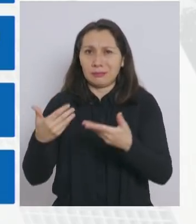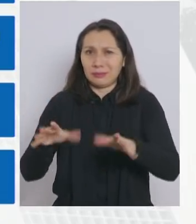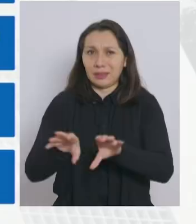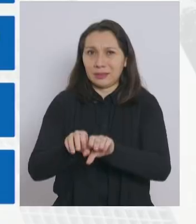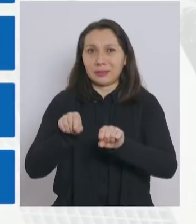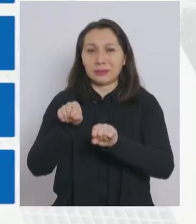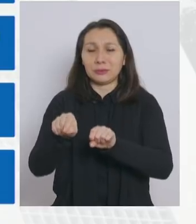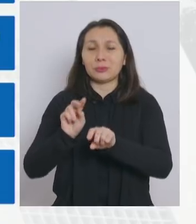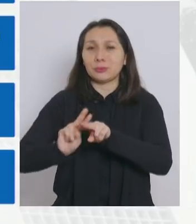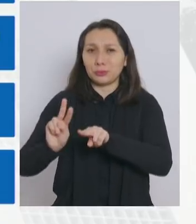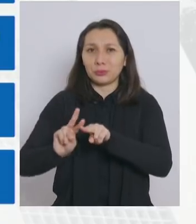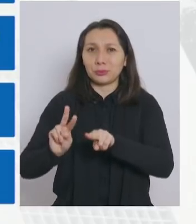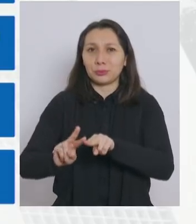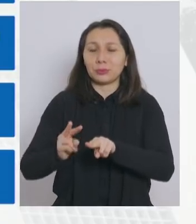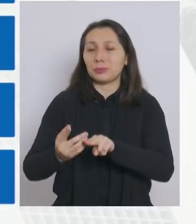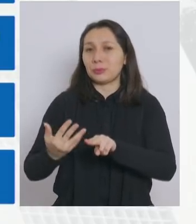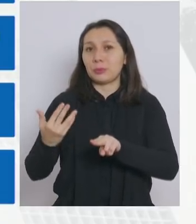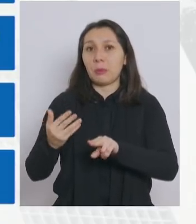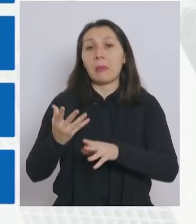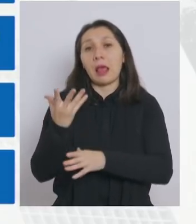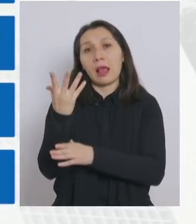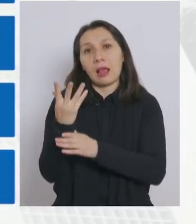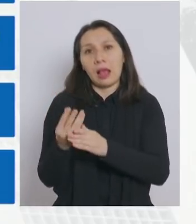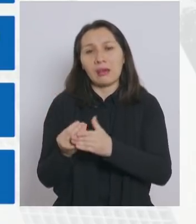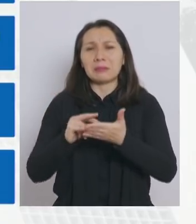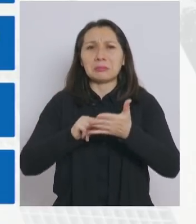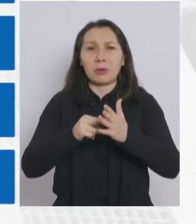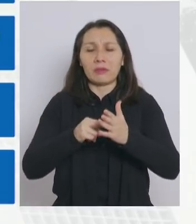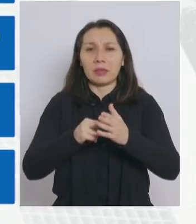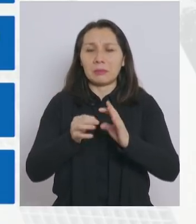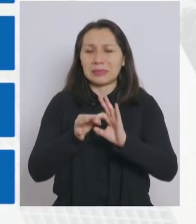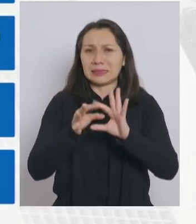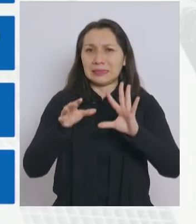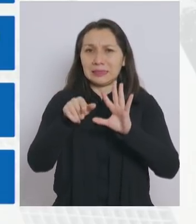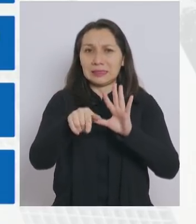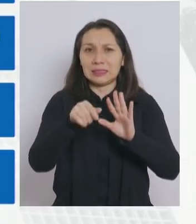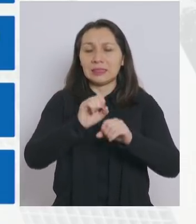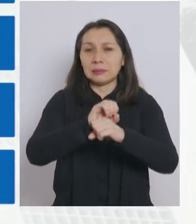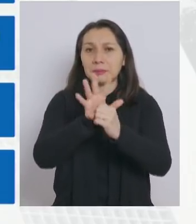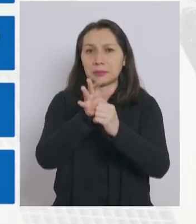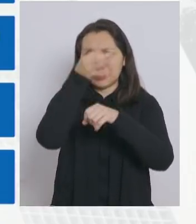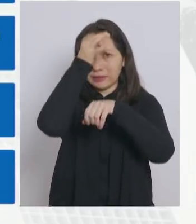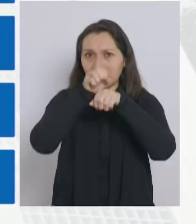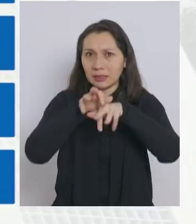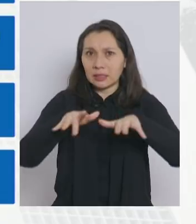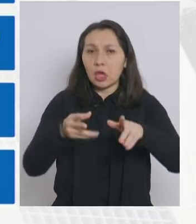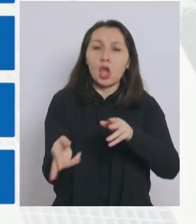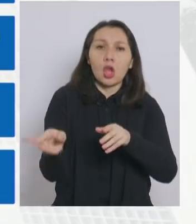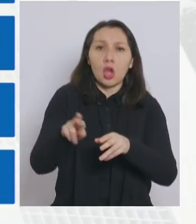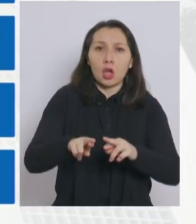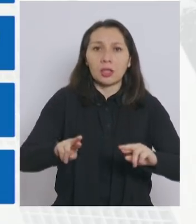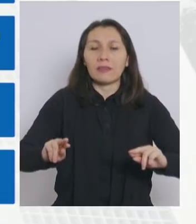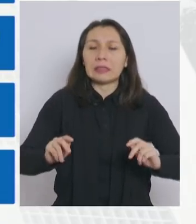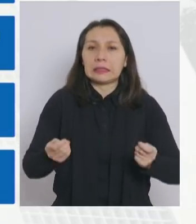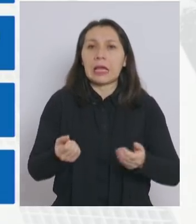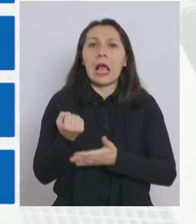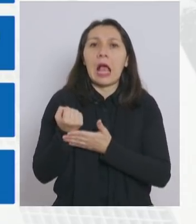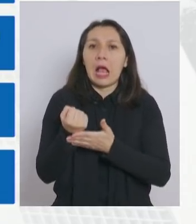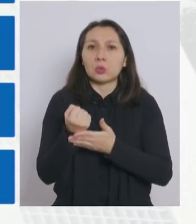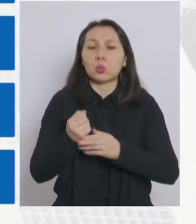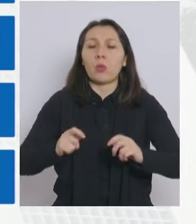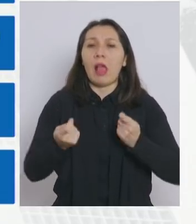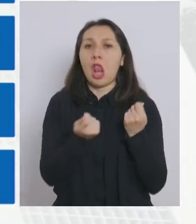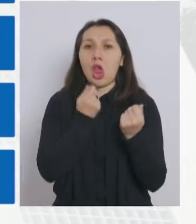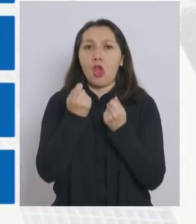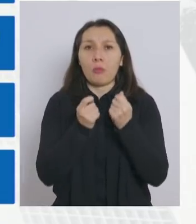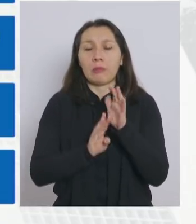el fin de dar fin a la fase crítica de la pandemia y reconstruir las economías que se han visto gravemente dañadas